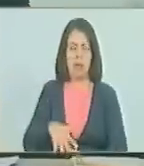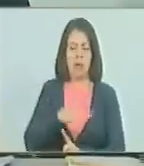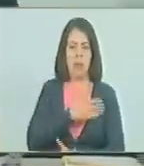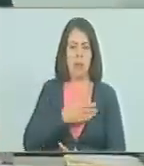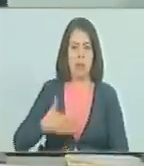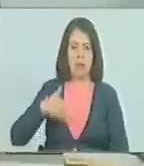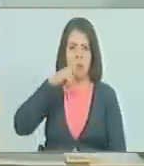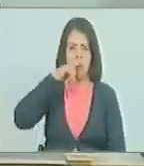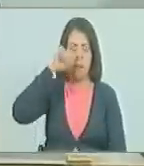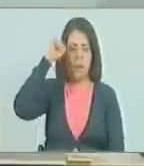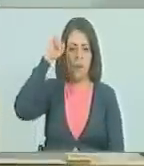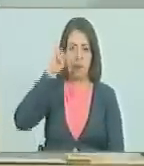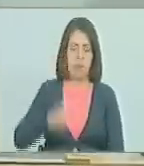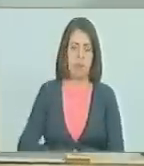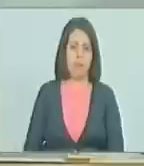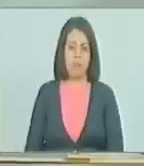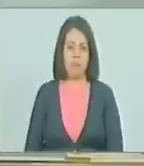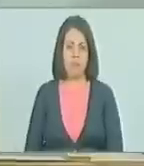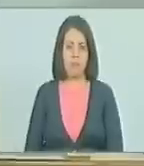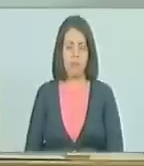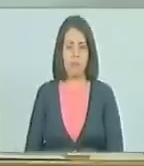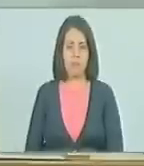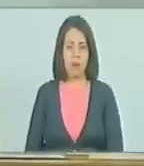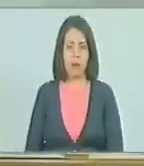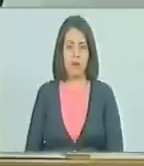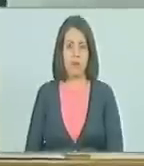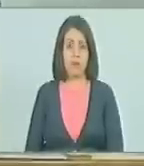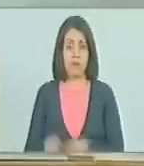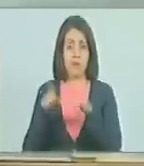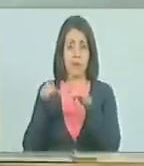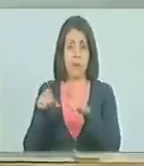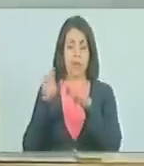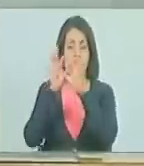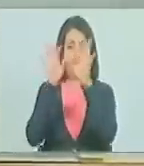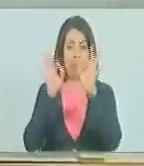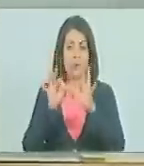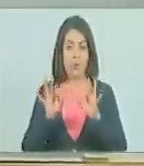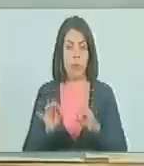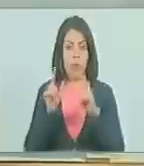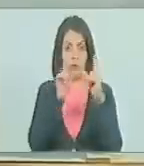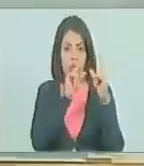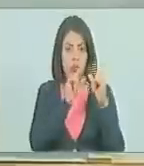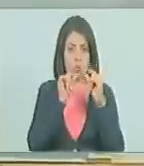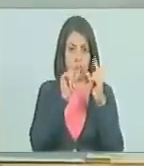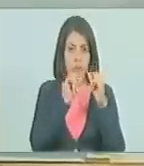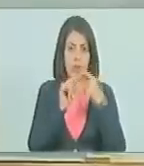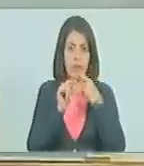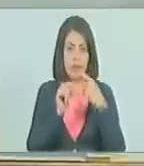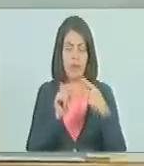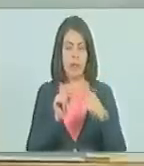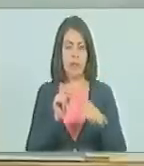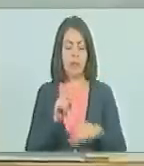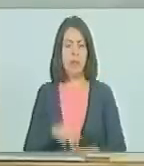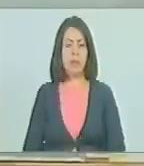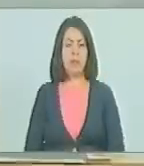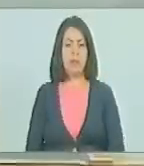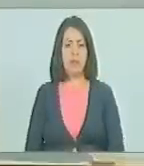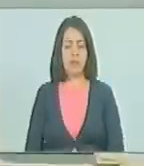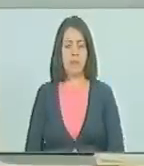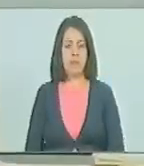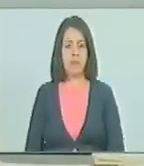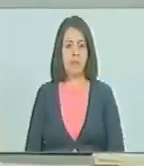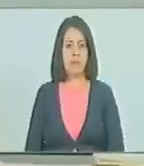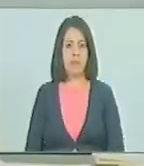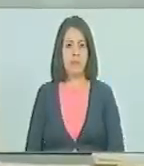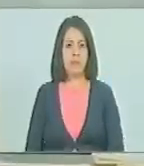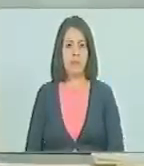presidente Nicolás Maduro. De esta manera, hay un Twitter aquí de un compañero que escribió para Misión Verdad, William Serafino.